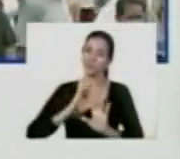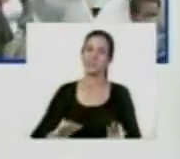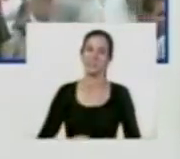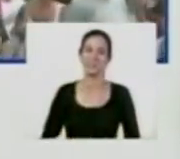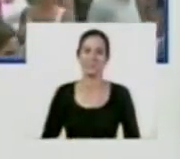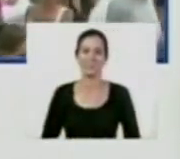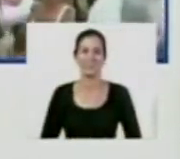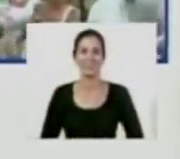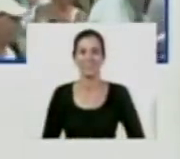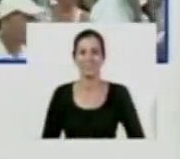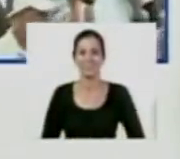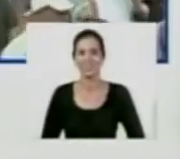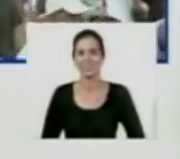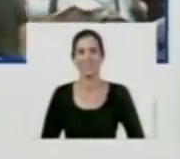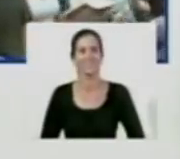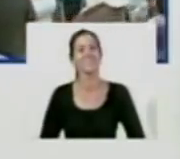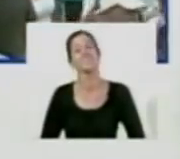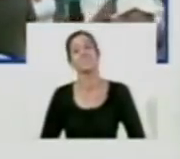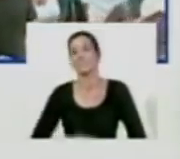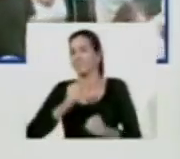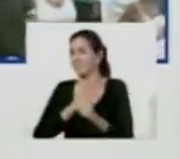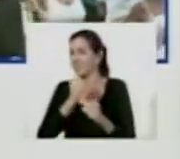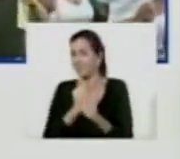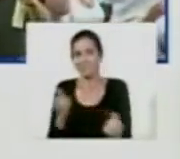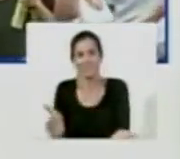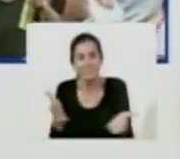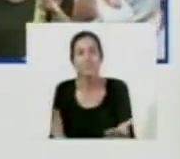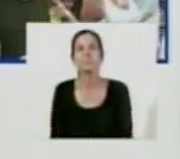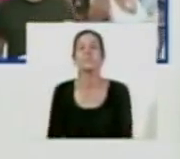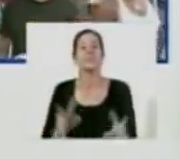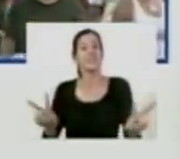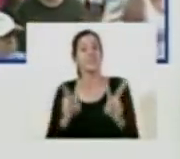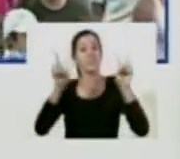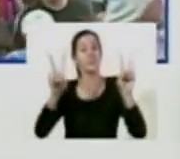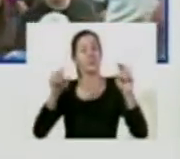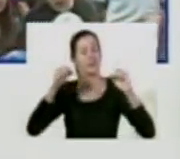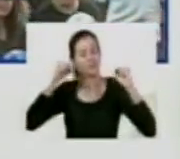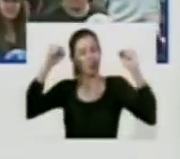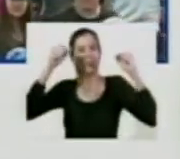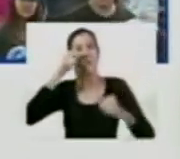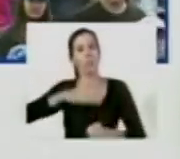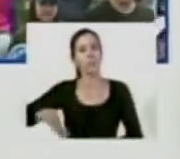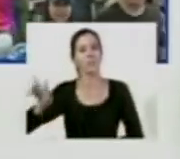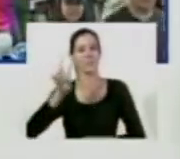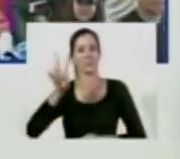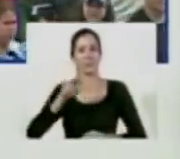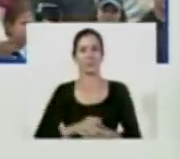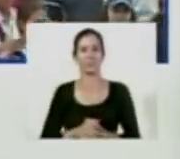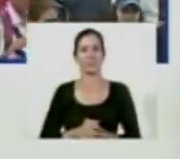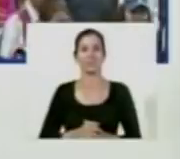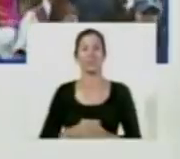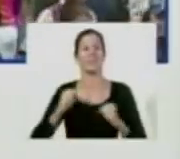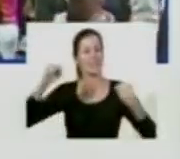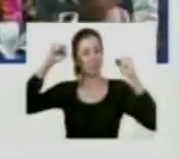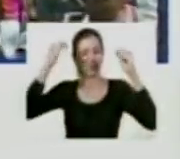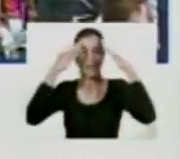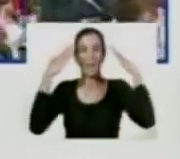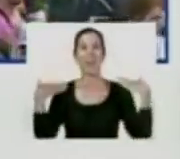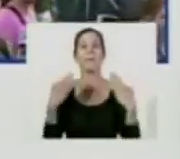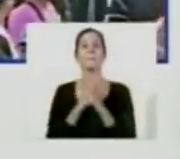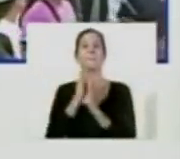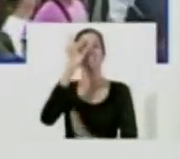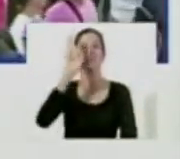la Fuerza Armada trabajando. Que viva el pueblo de Venezuela, que viva la Divina Pastora y que viva